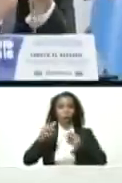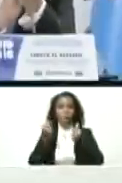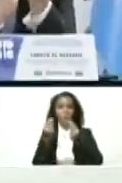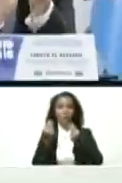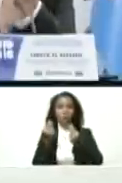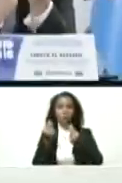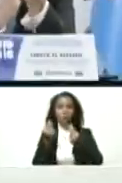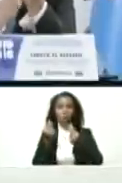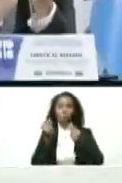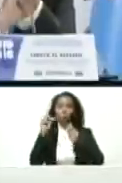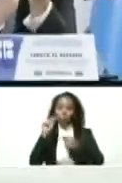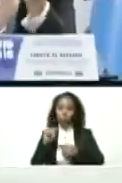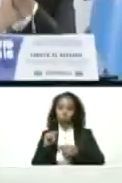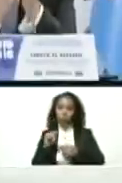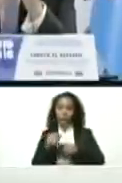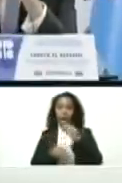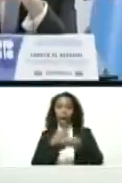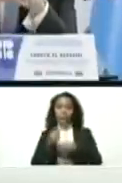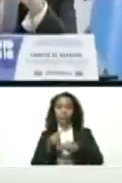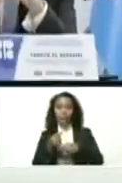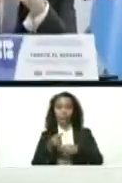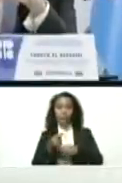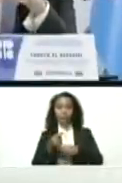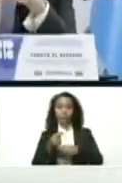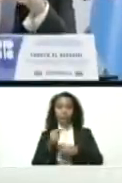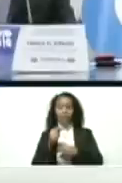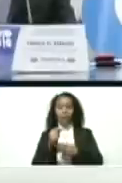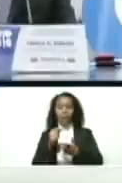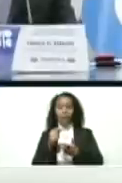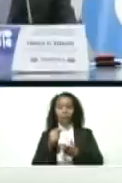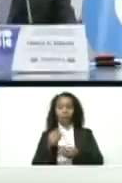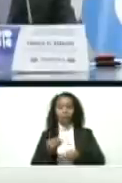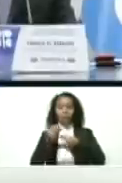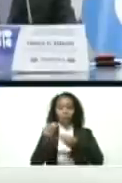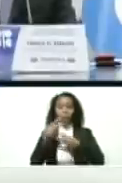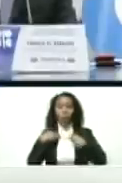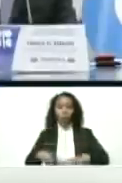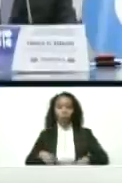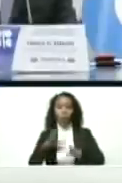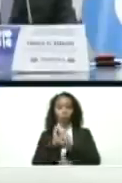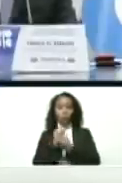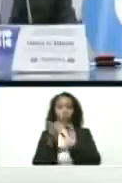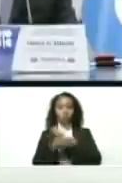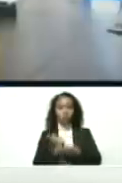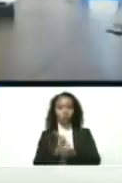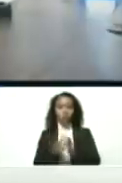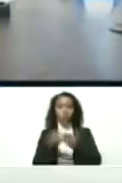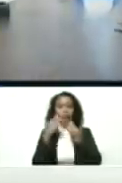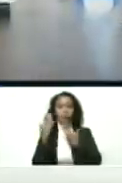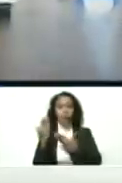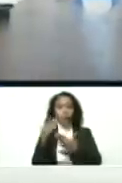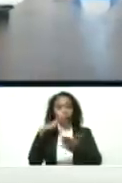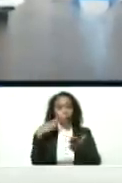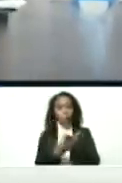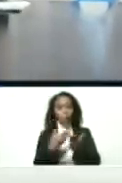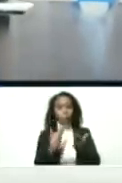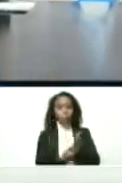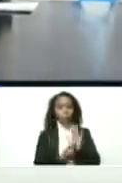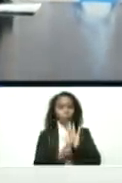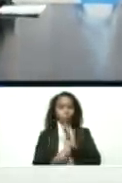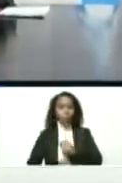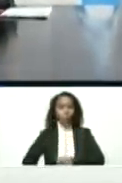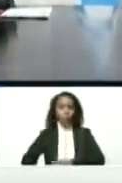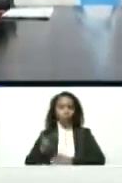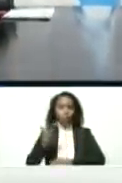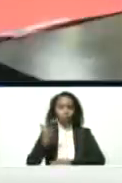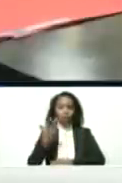justos y garantía de suministro confiable a la humanidad. Así que es una muestra fundamental,